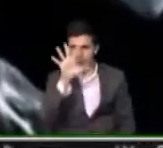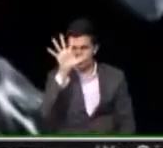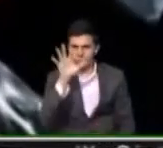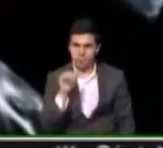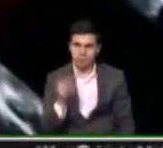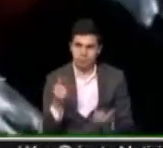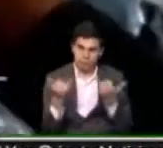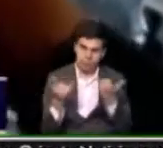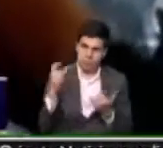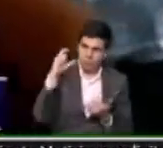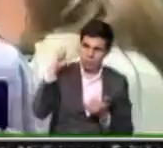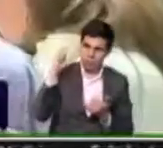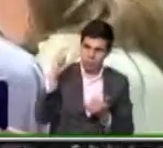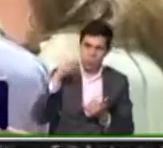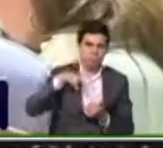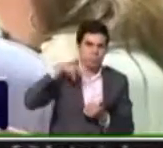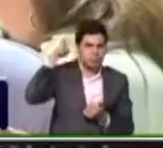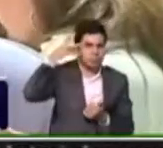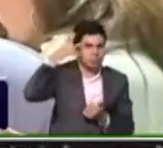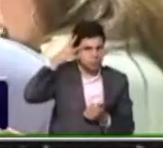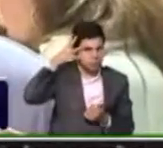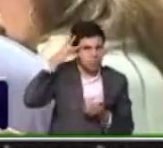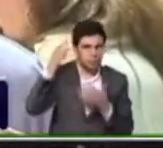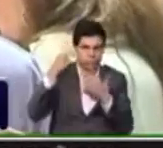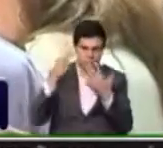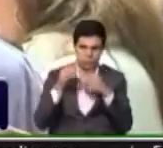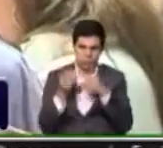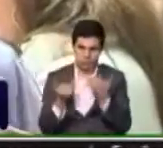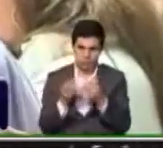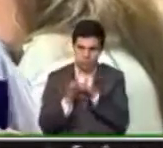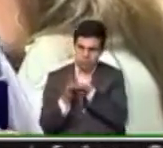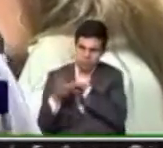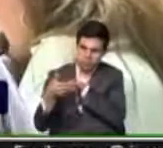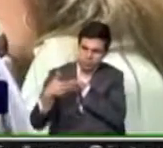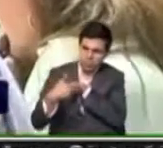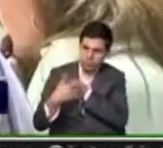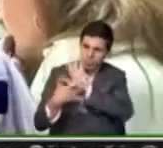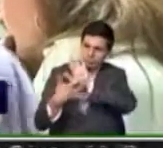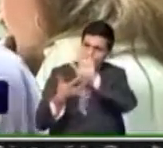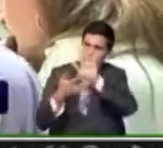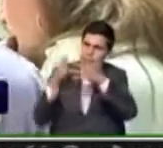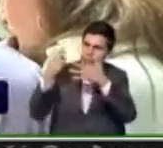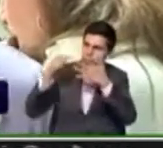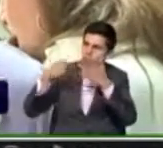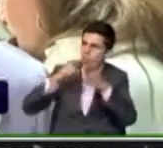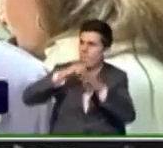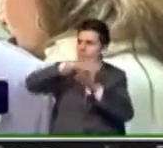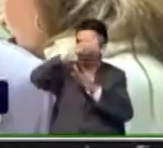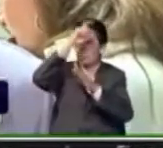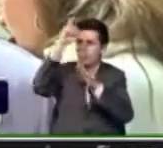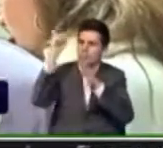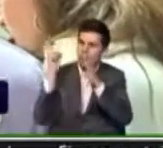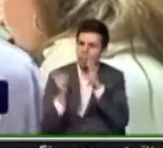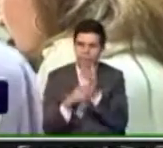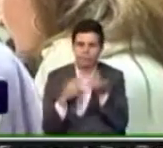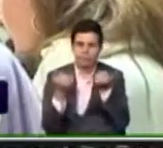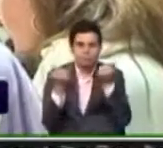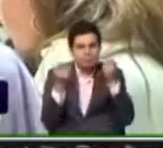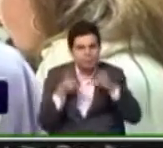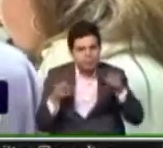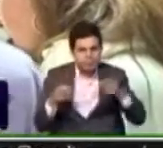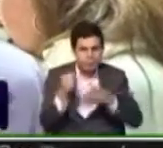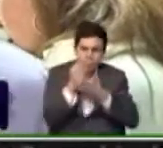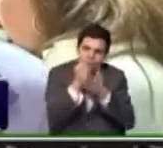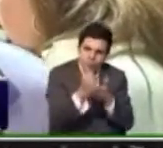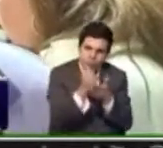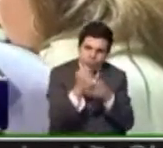Cúcuta, San Norte de Santander, es una región fronteriza donde es muy vivo el comercio internacional y hay que facilitarle la vida